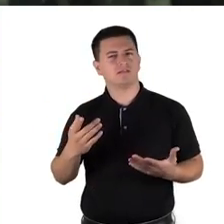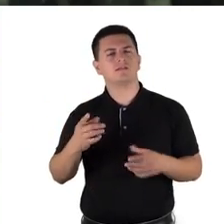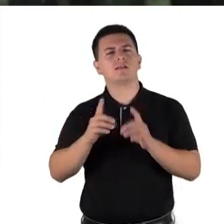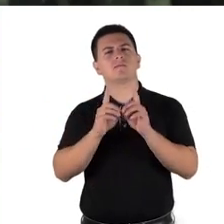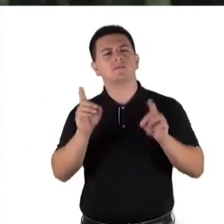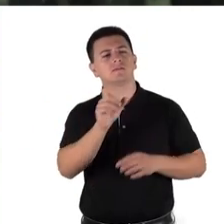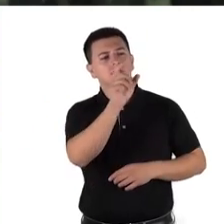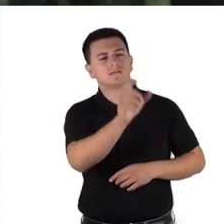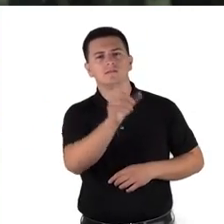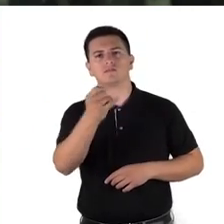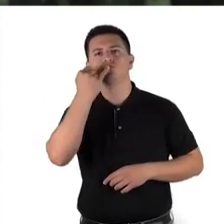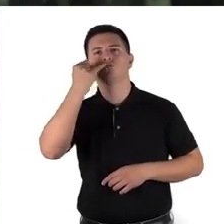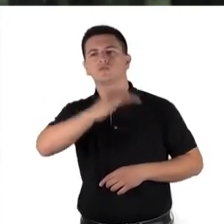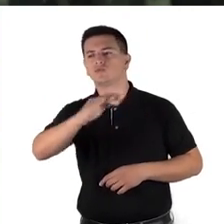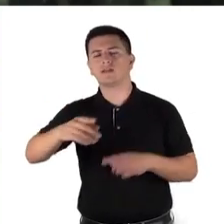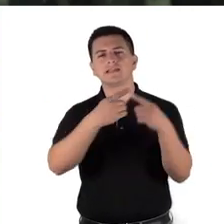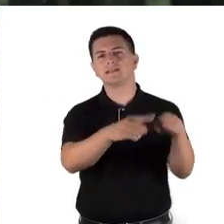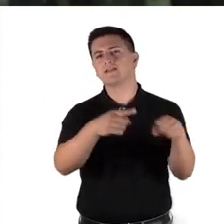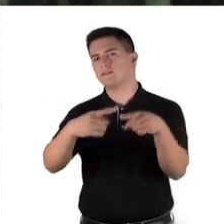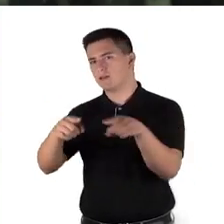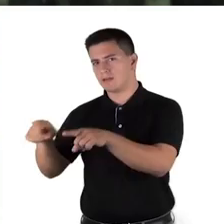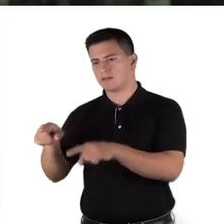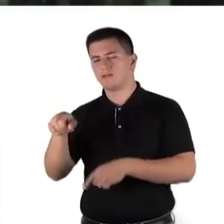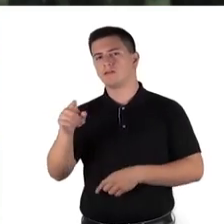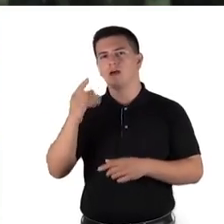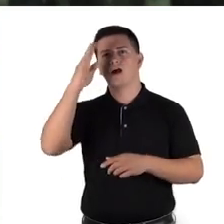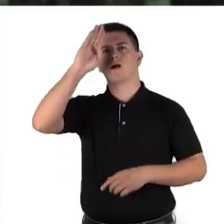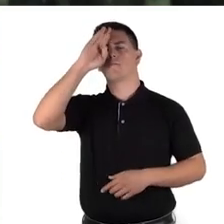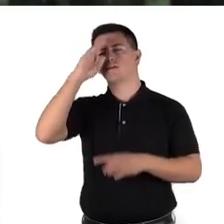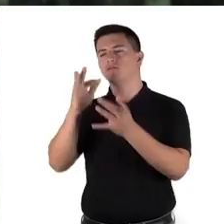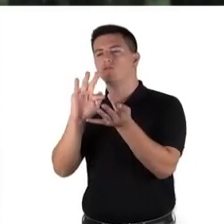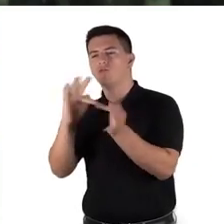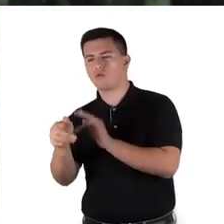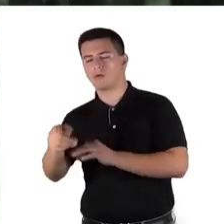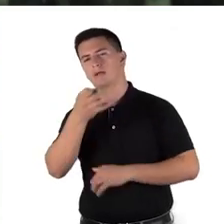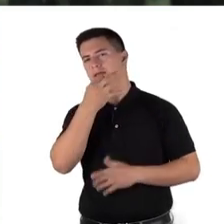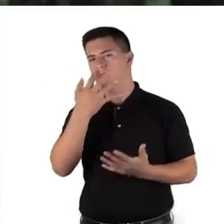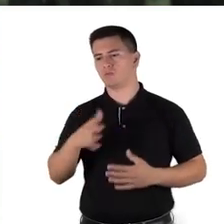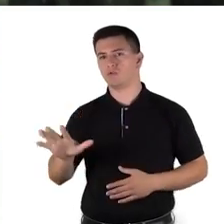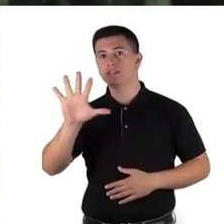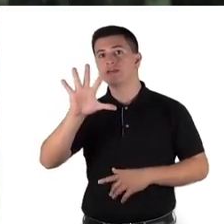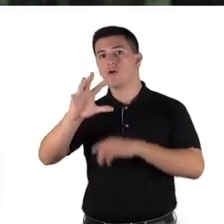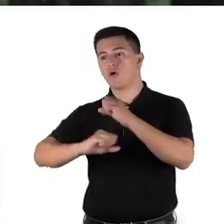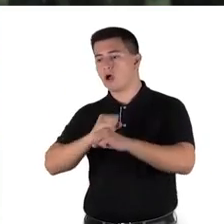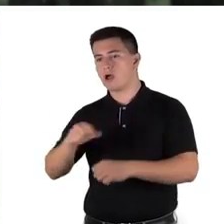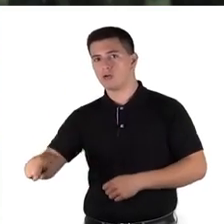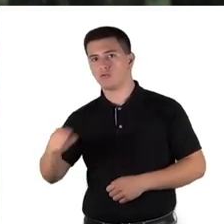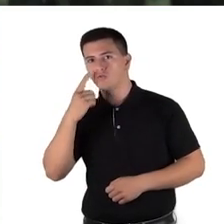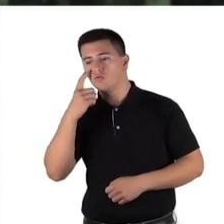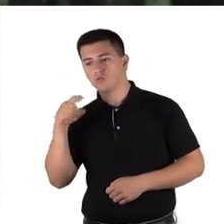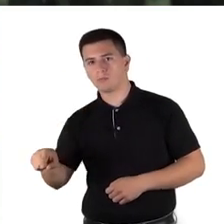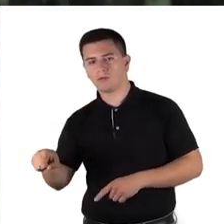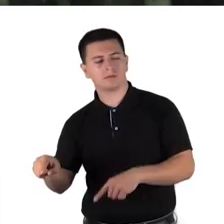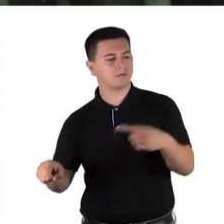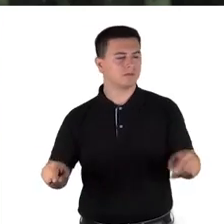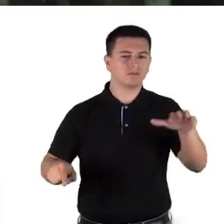queremos apurar. Y es súper importante darnos cuenta que cada niño tiene su proceso de aprendizaje y también su estilo de aprendizaje. Entonces, un niño